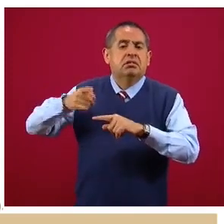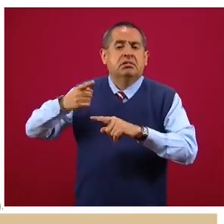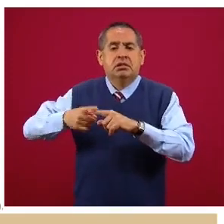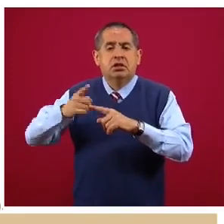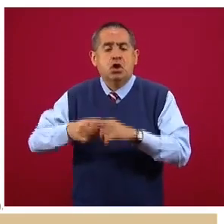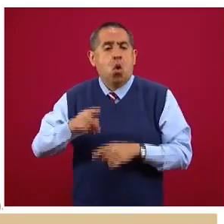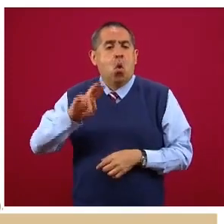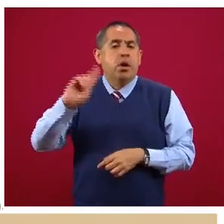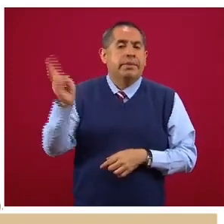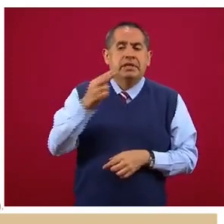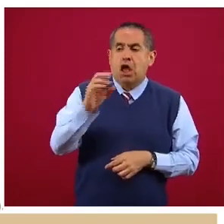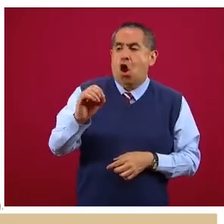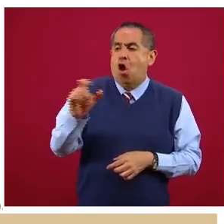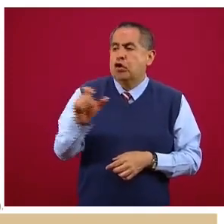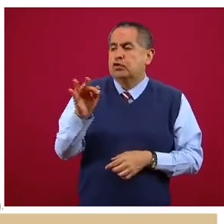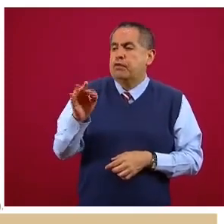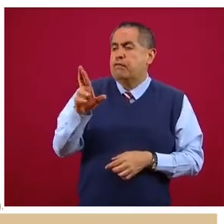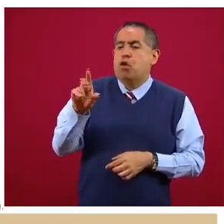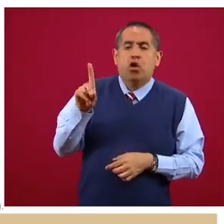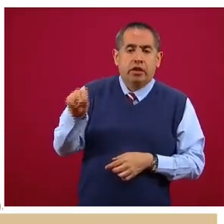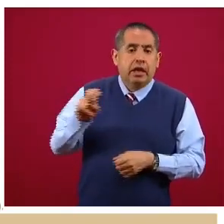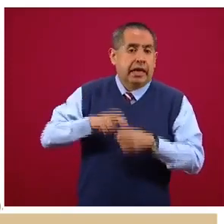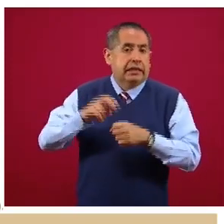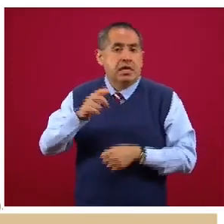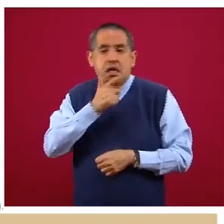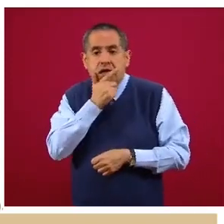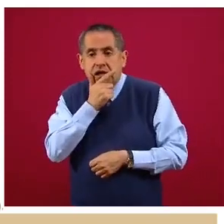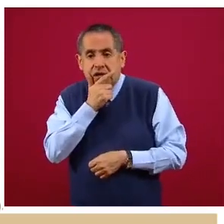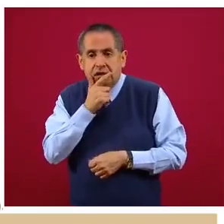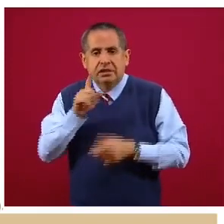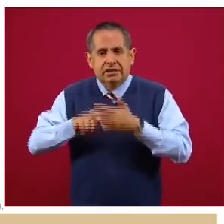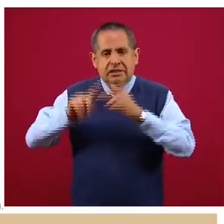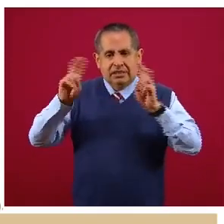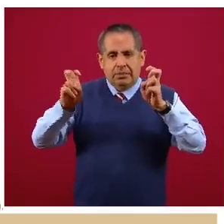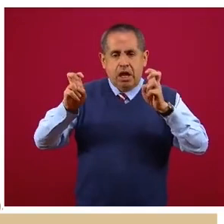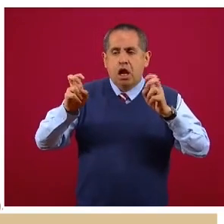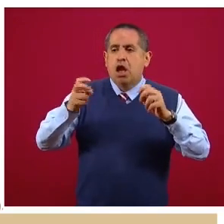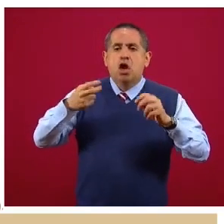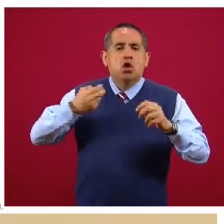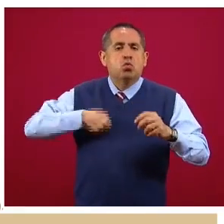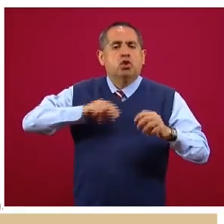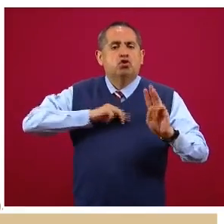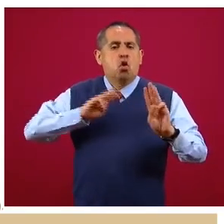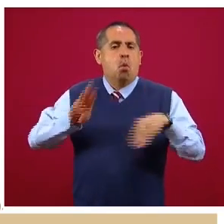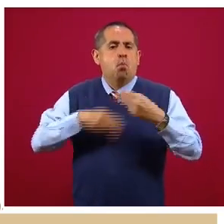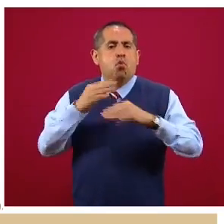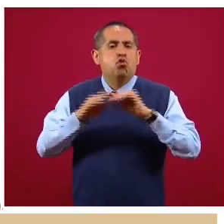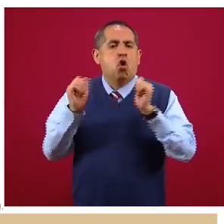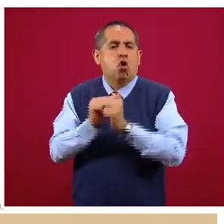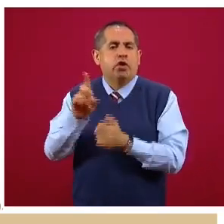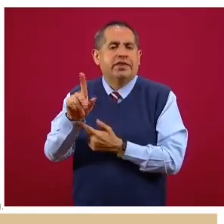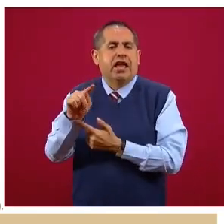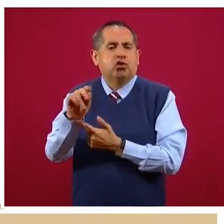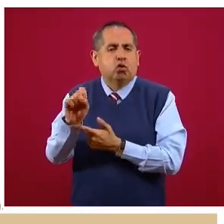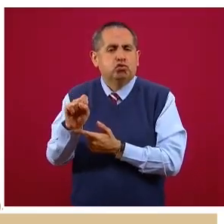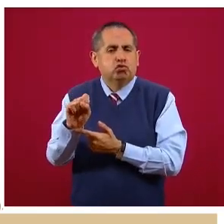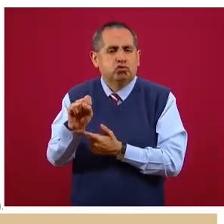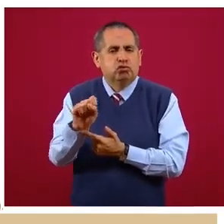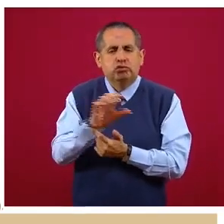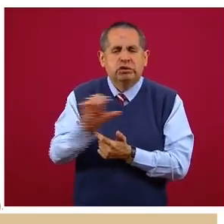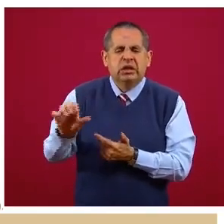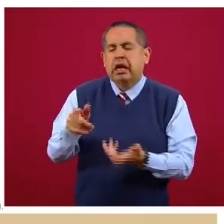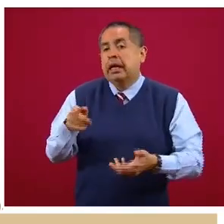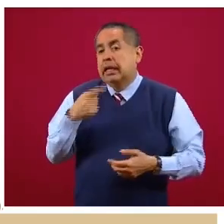de Oxford en el Reino Unido, que se llama Nuestro Mundo en Datos, Our World in Data, y lo que